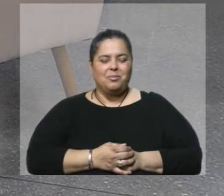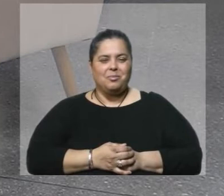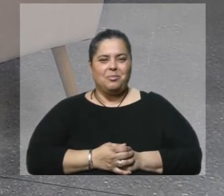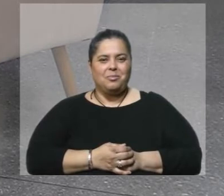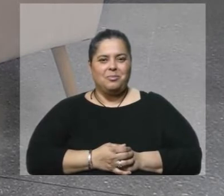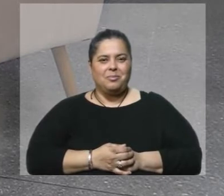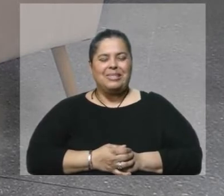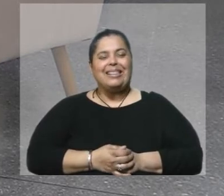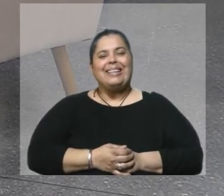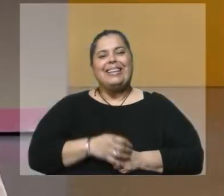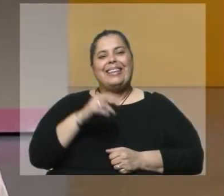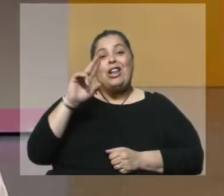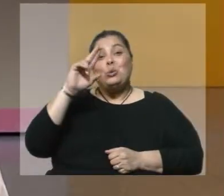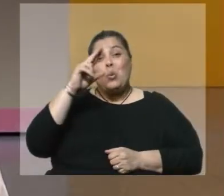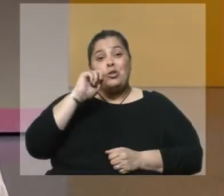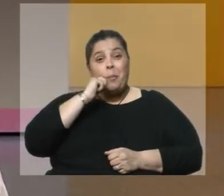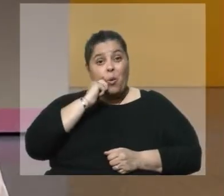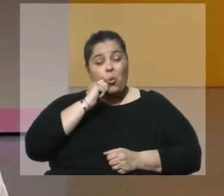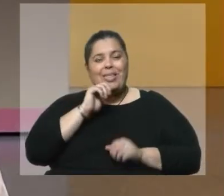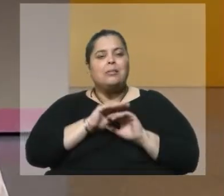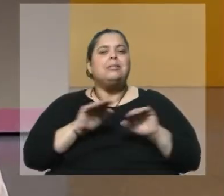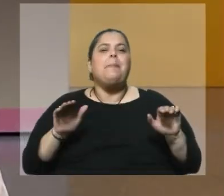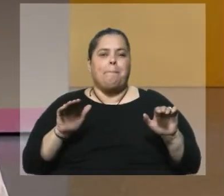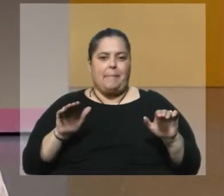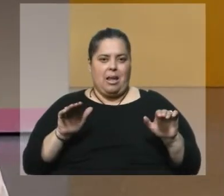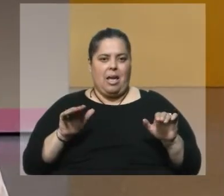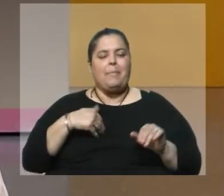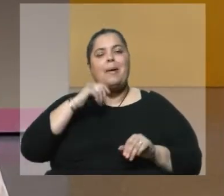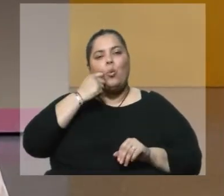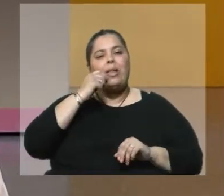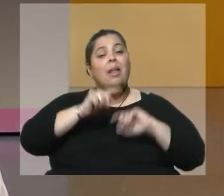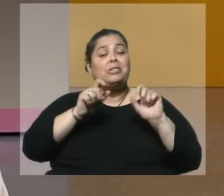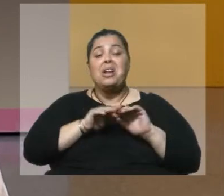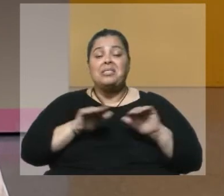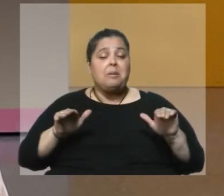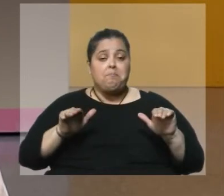Me gusta de los uruguayos la simpleza, porque me gusta la gente simple.